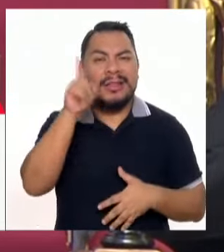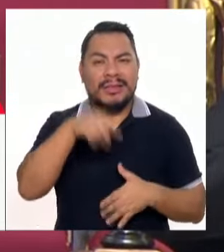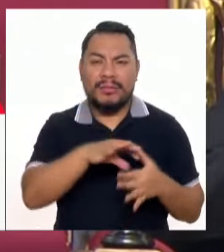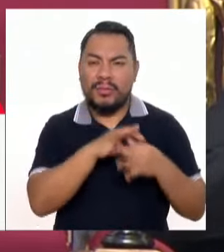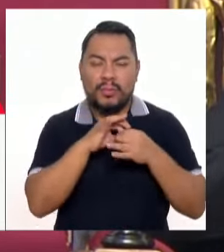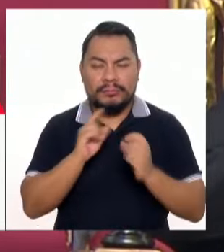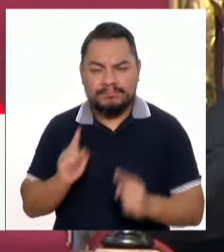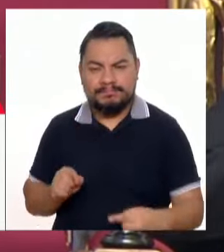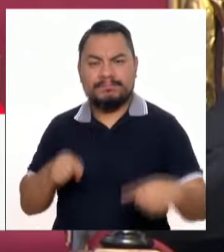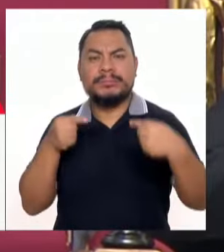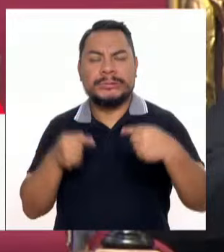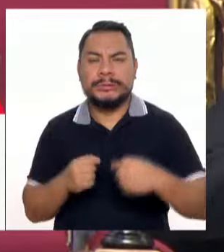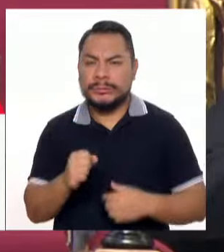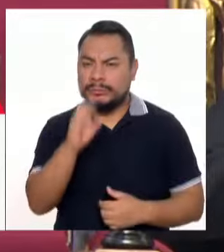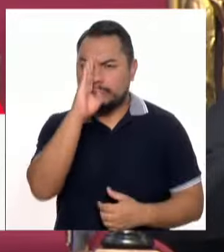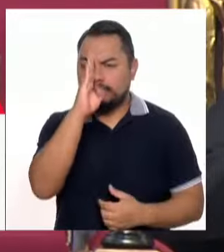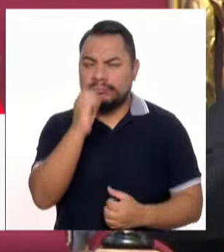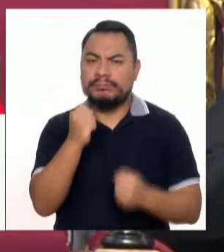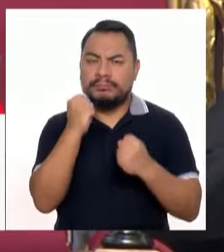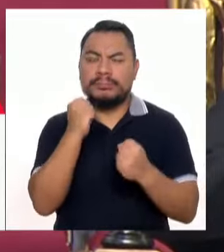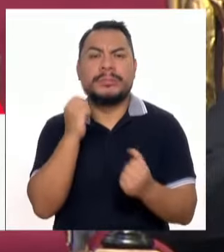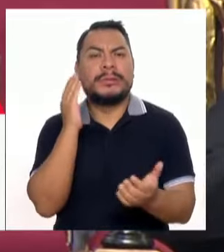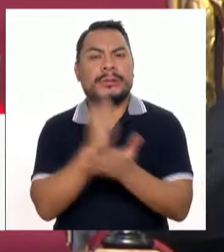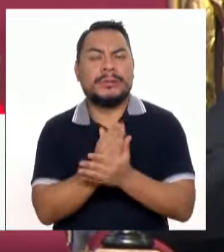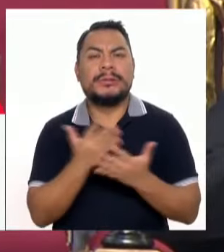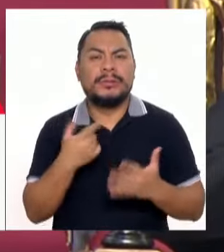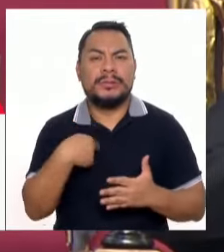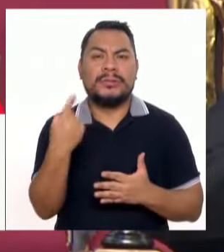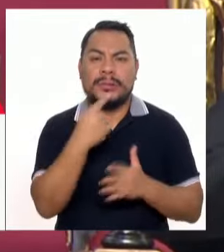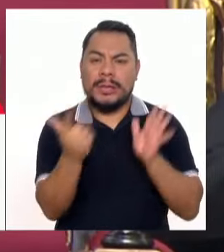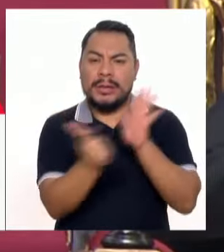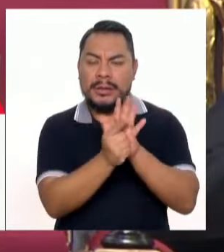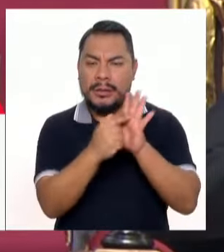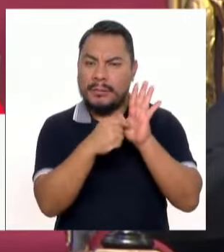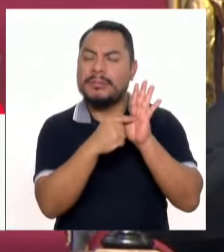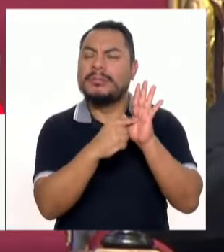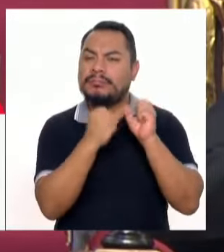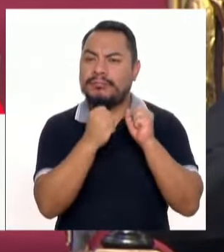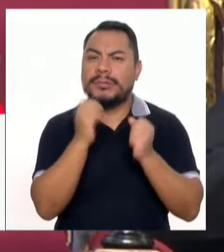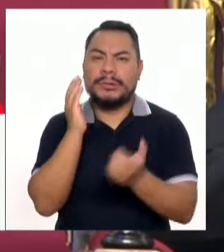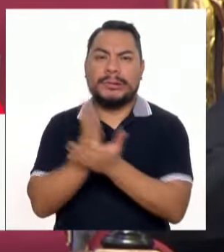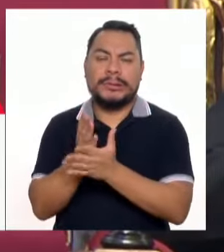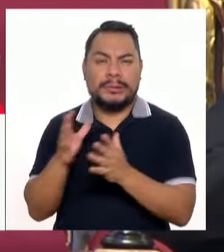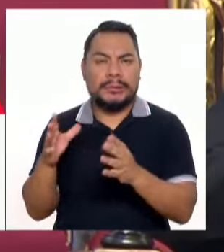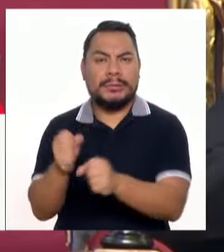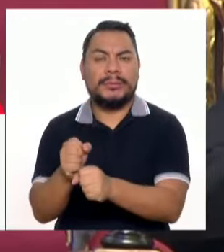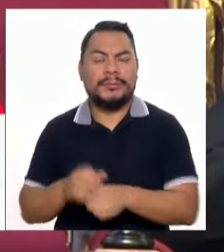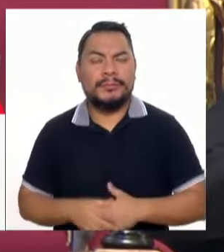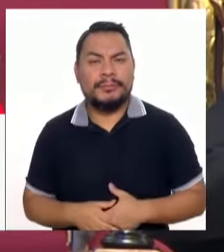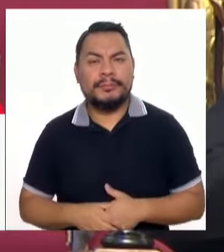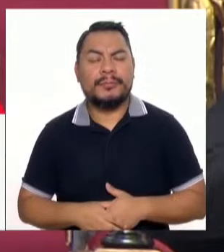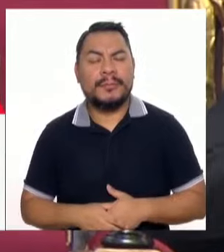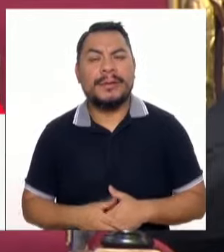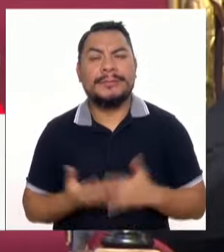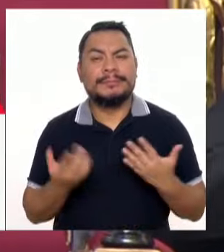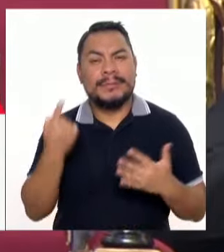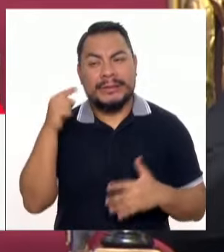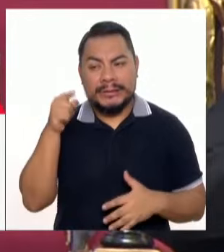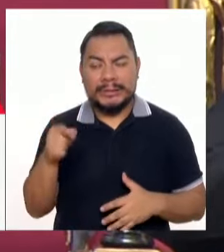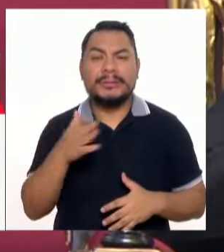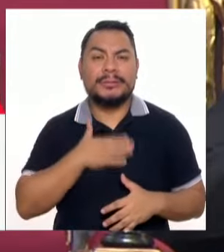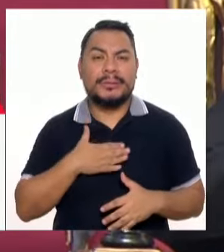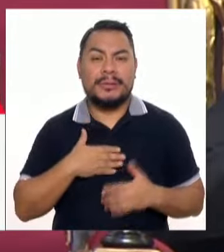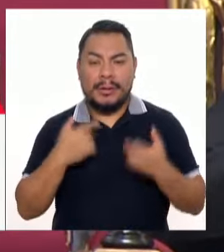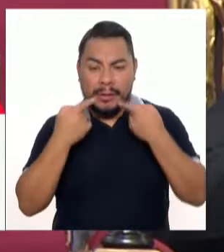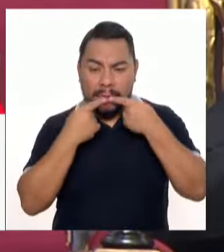juntos, con mano firme y con las armas de la legalidad. Para ello, en mi